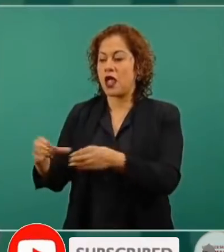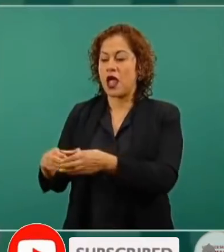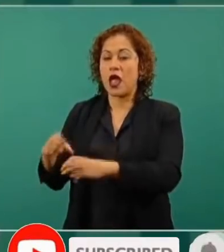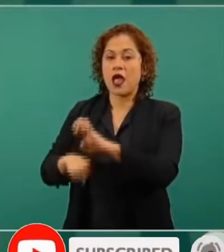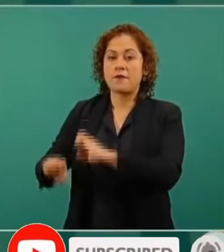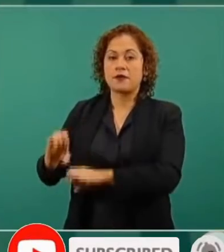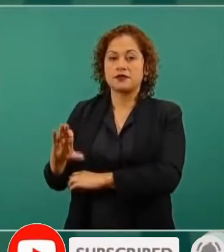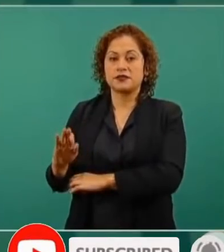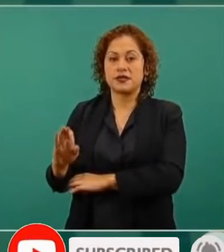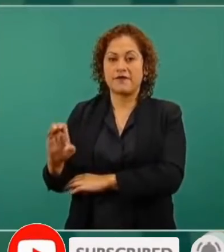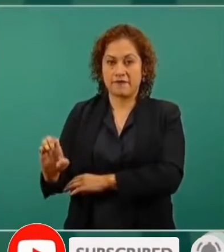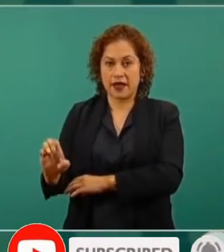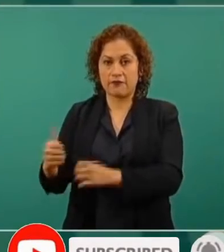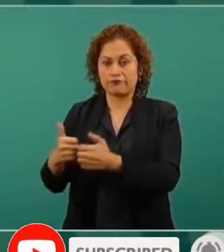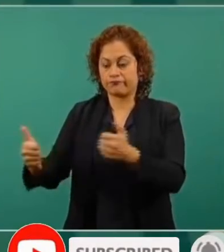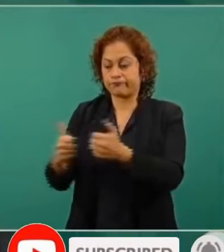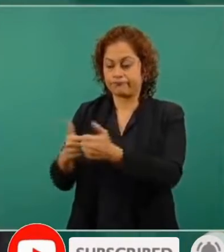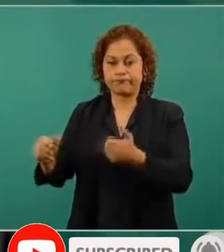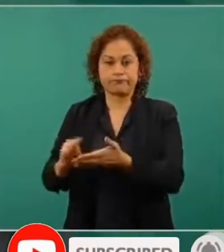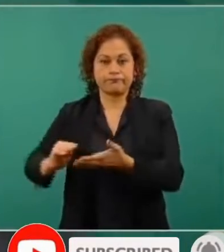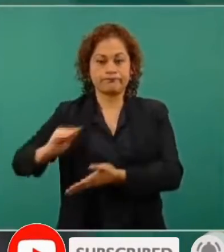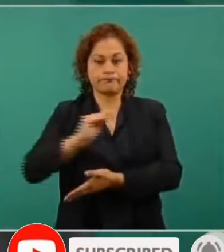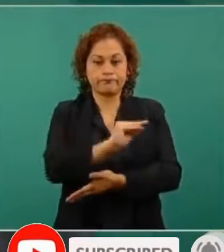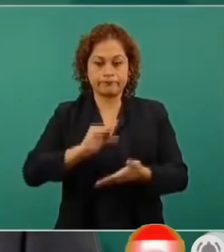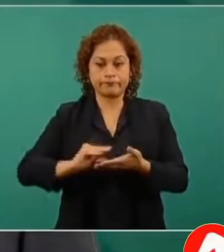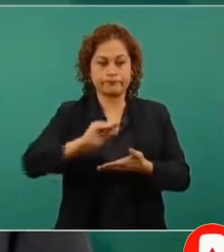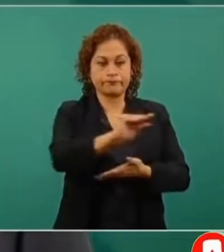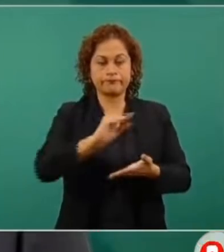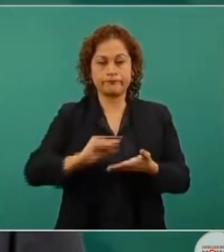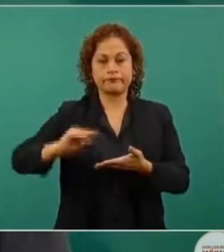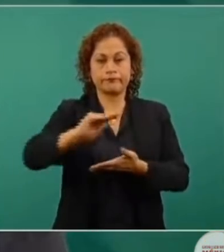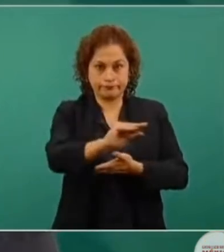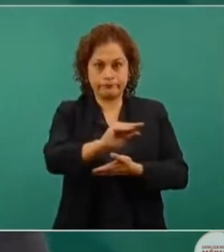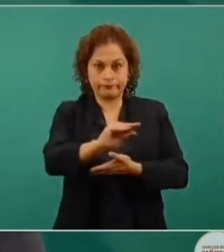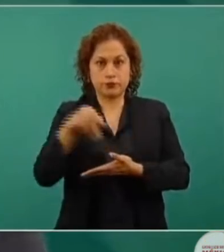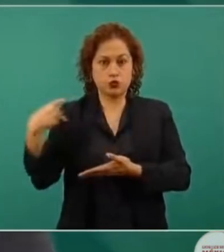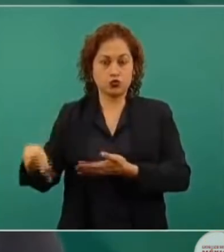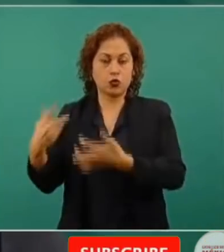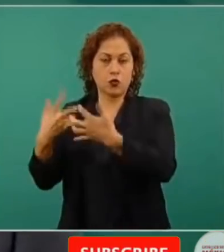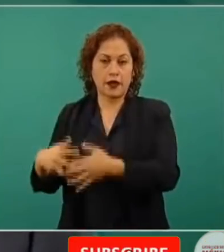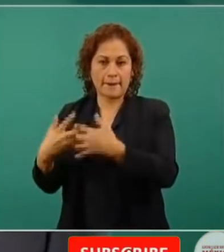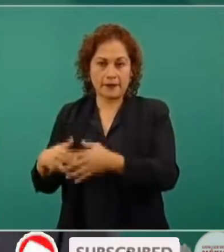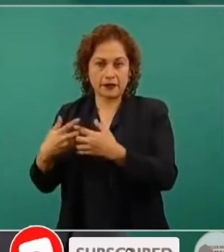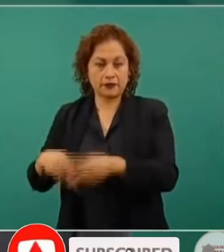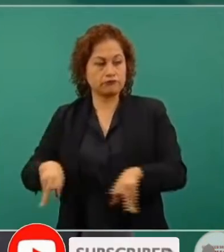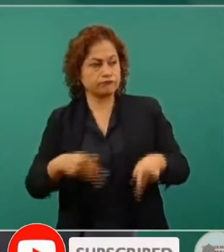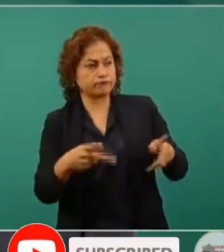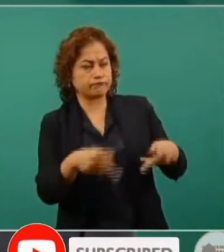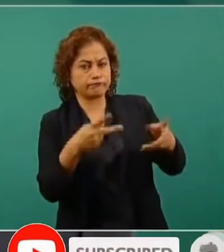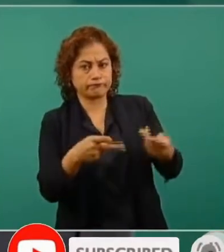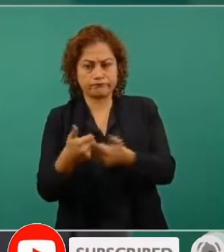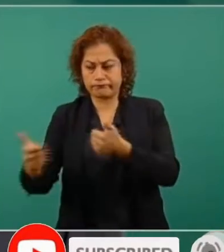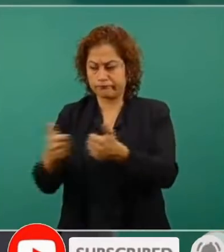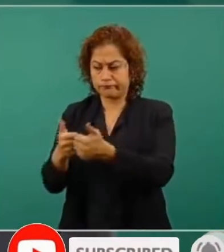Dividió su parque de generación, las generadoras, que eran una sola estructura, las